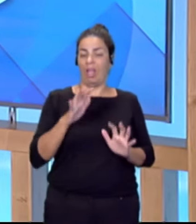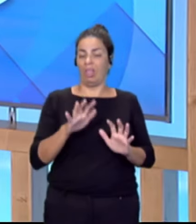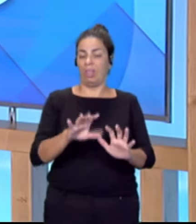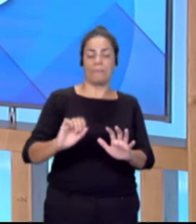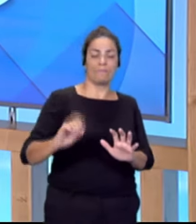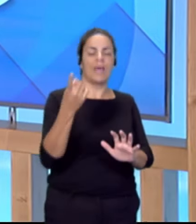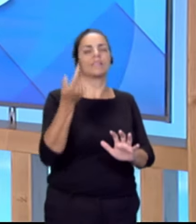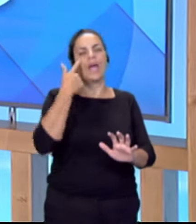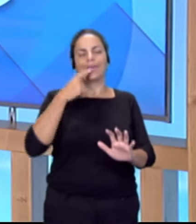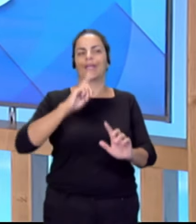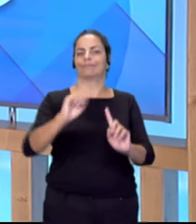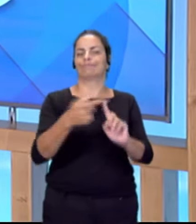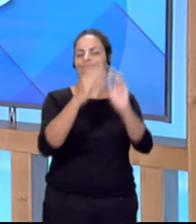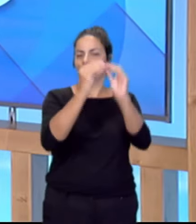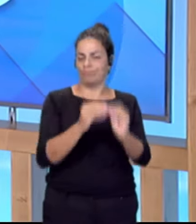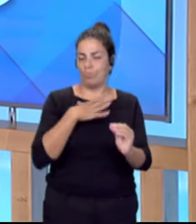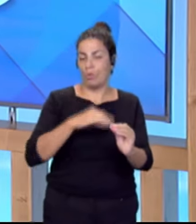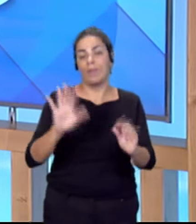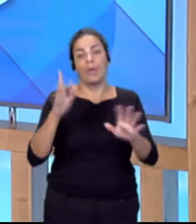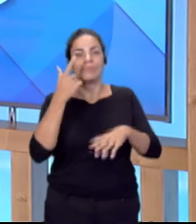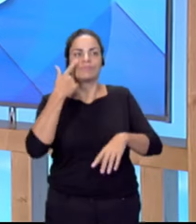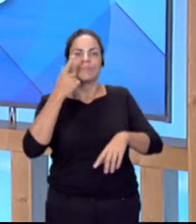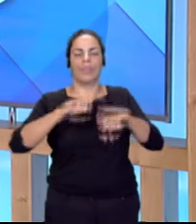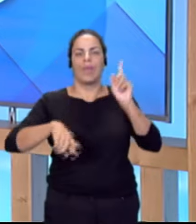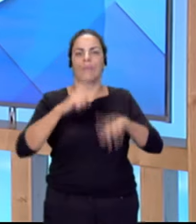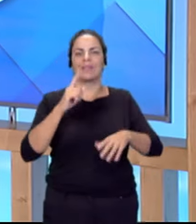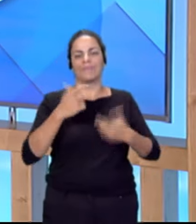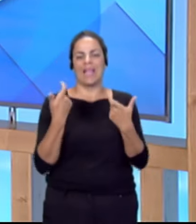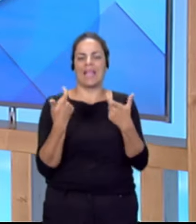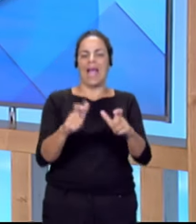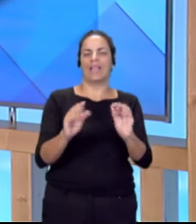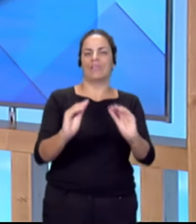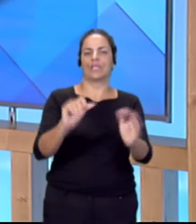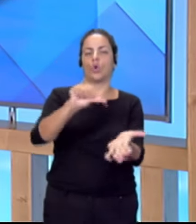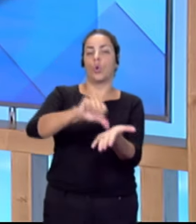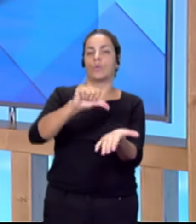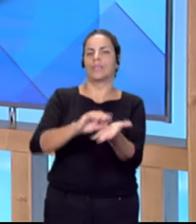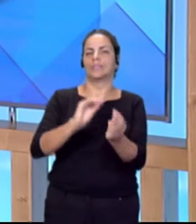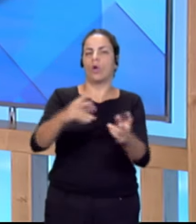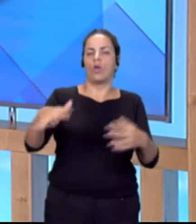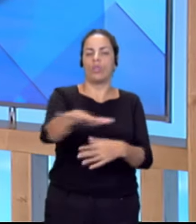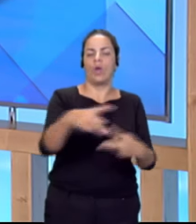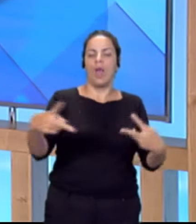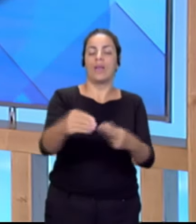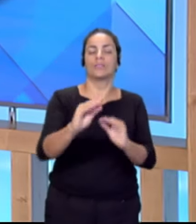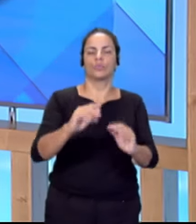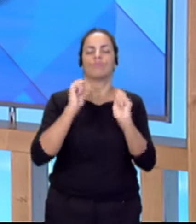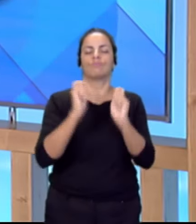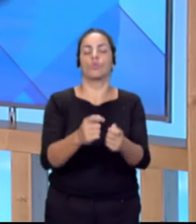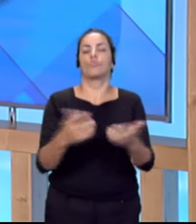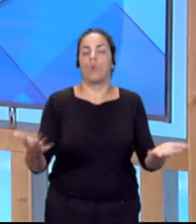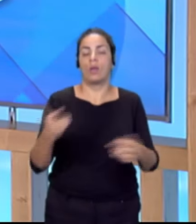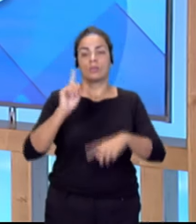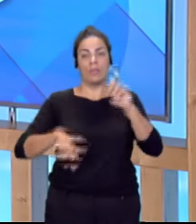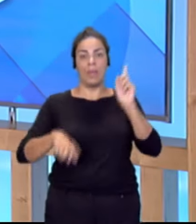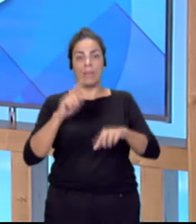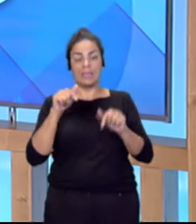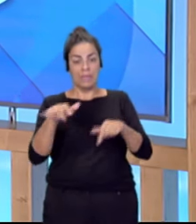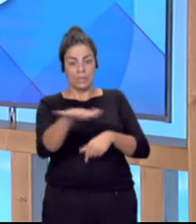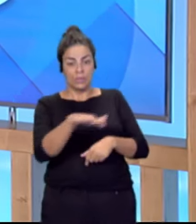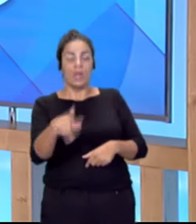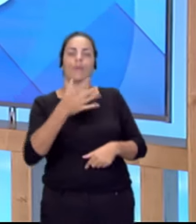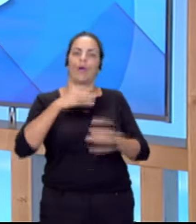función de lo que permita la calificación urbanística que tiene esta zona. Dependiendo de esa calificación, pues se va a poder reparar